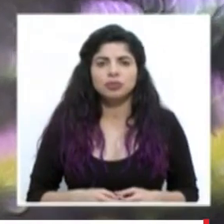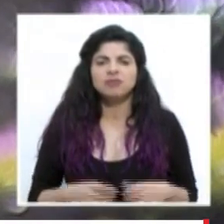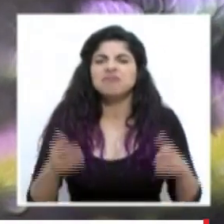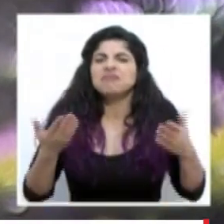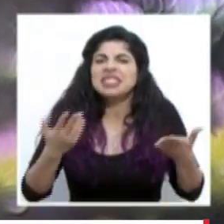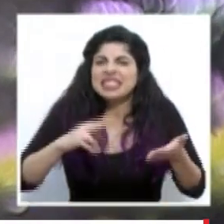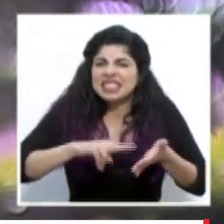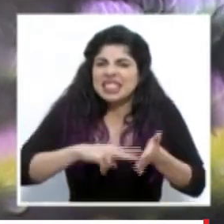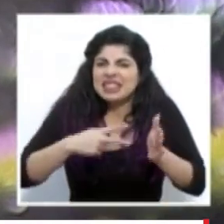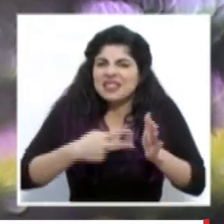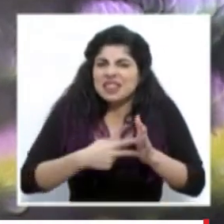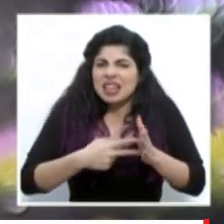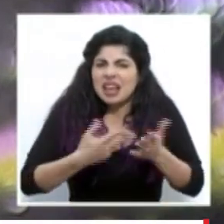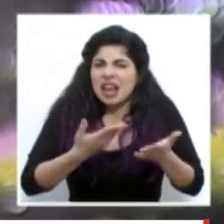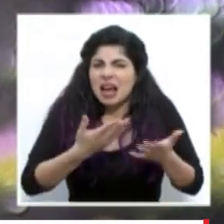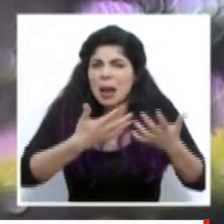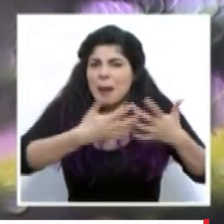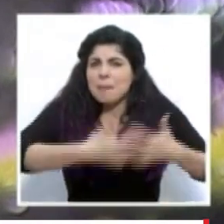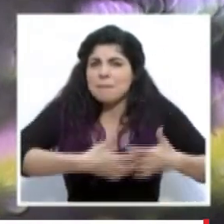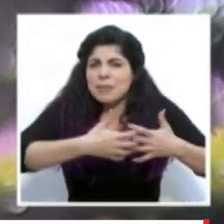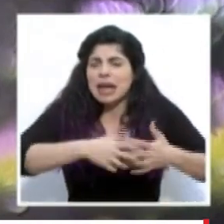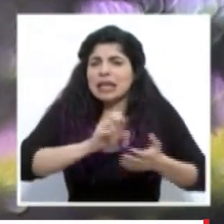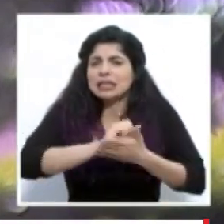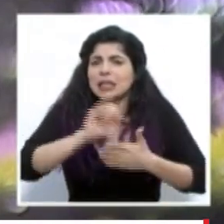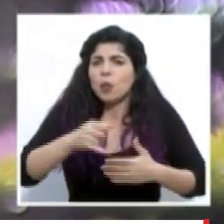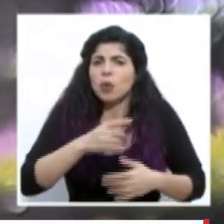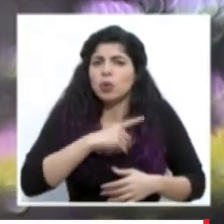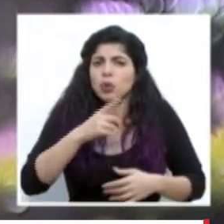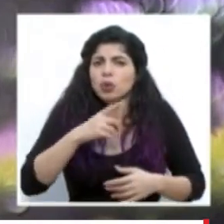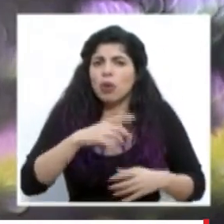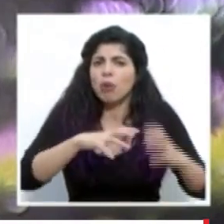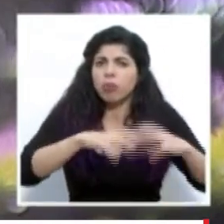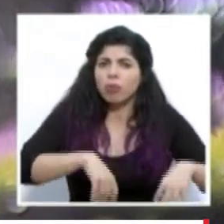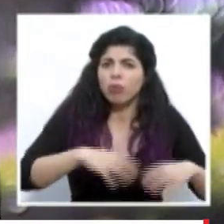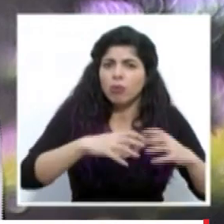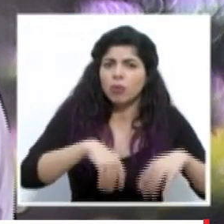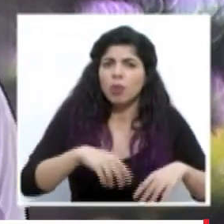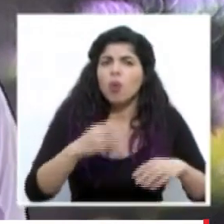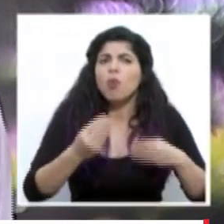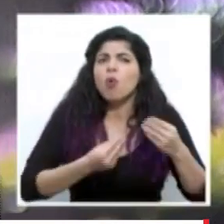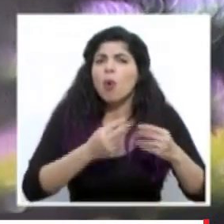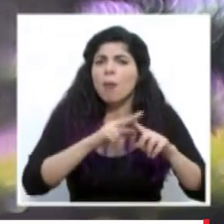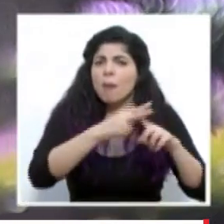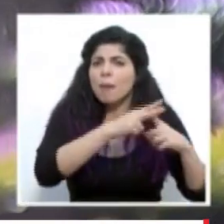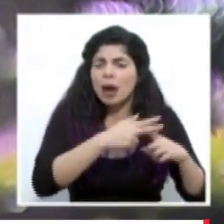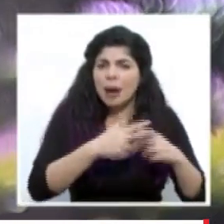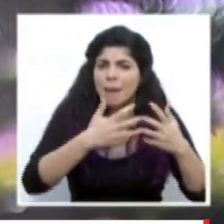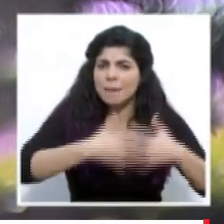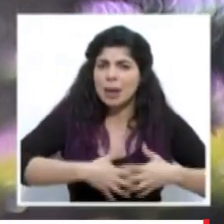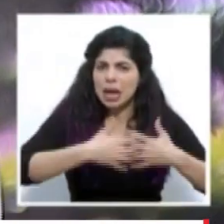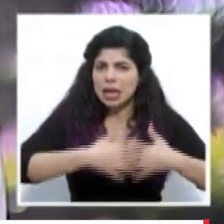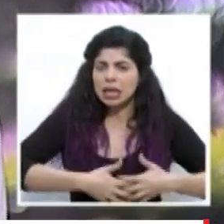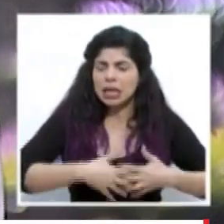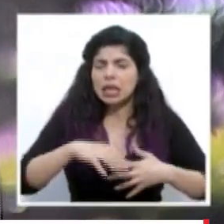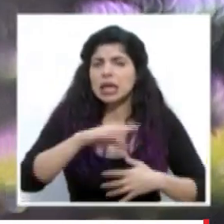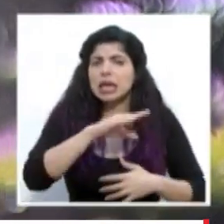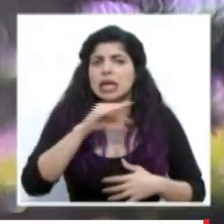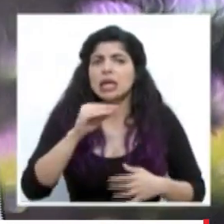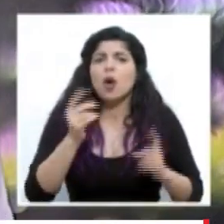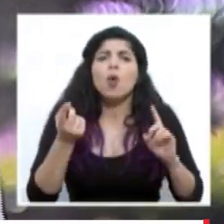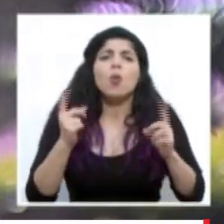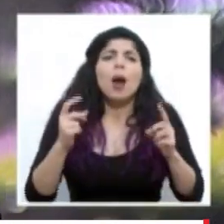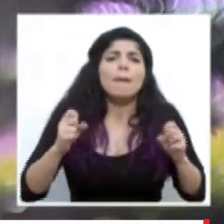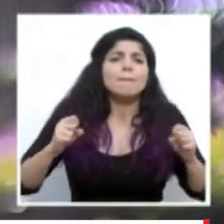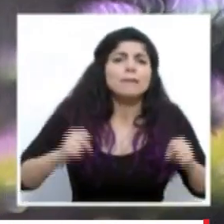qué significa que falle tanto el equipo del San Juan de Dios, qué mantenimiento se le da y un poco cuál es